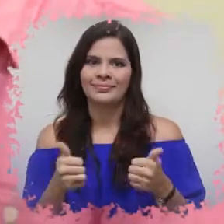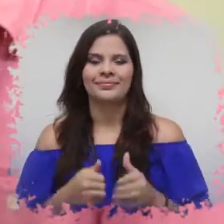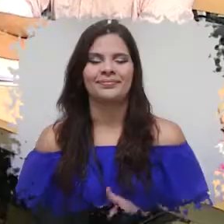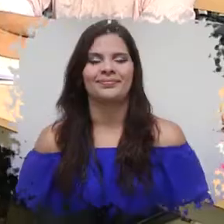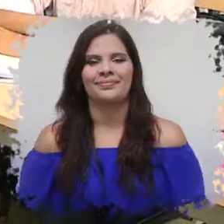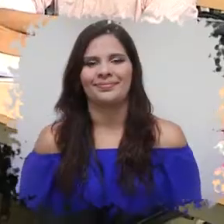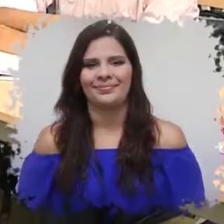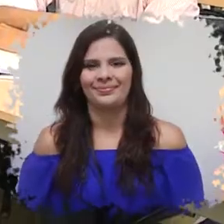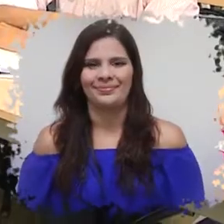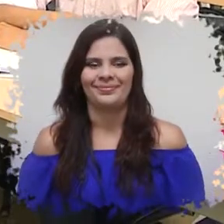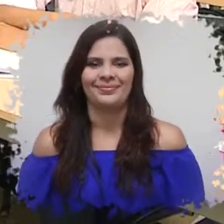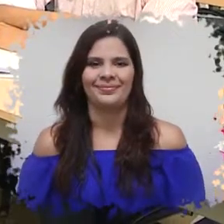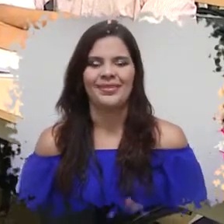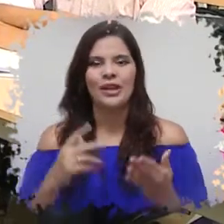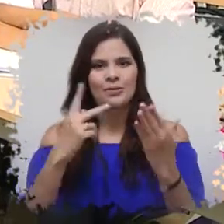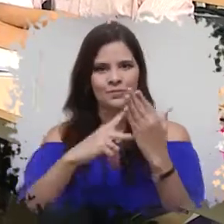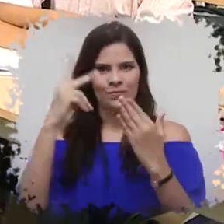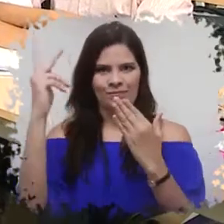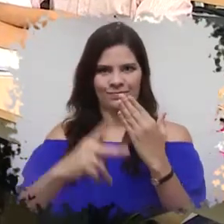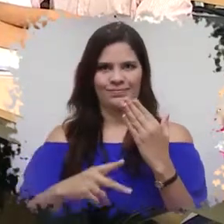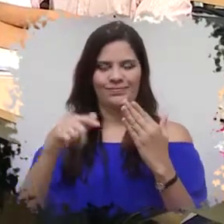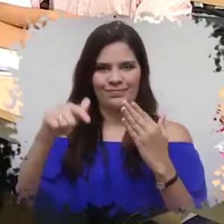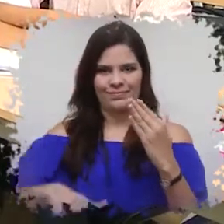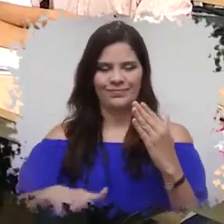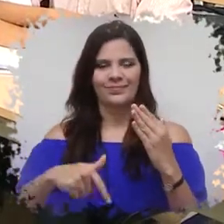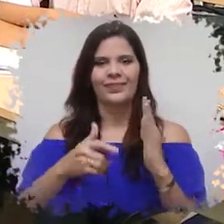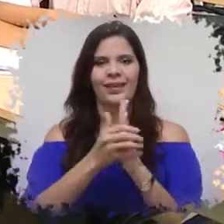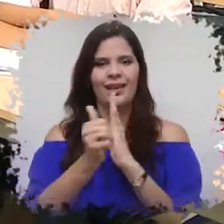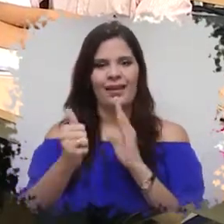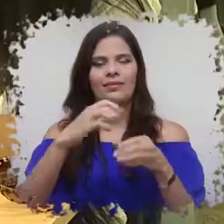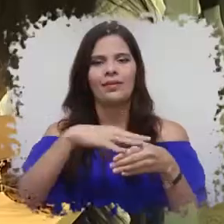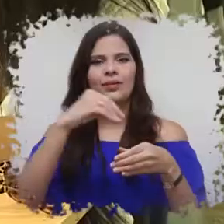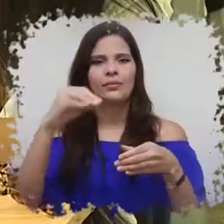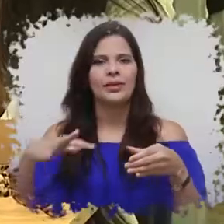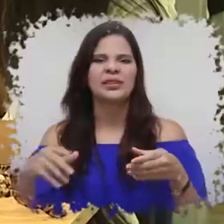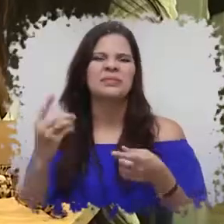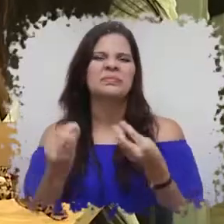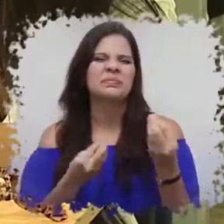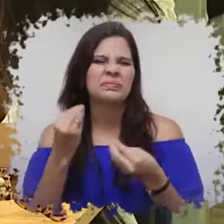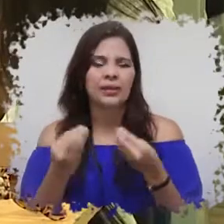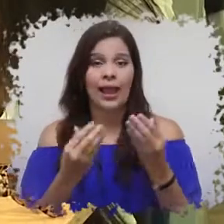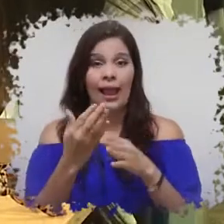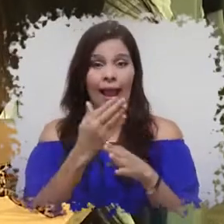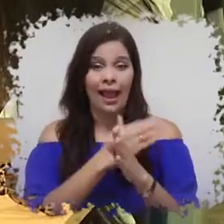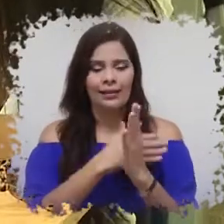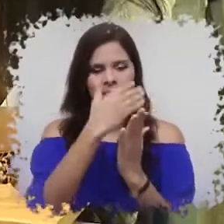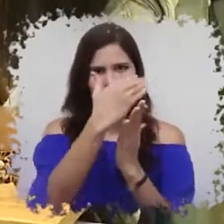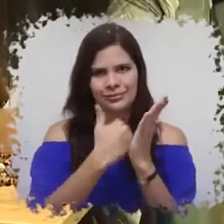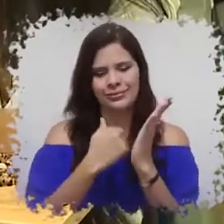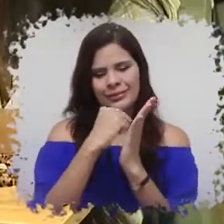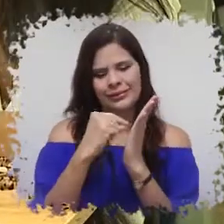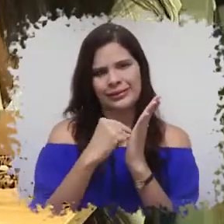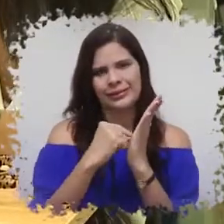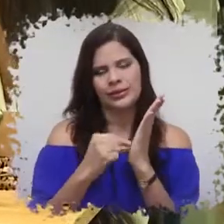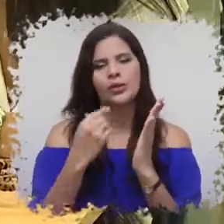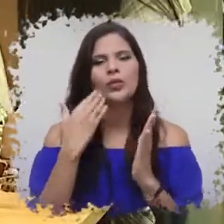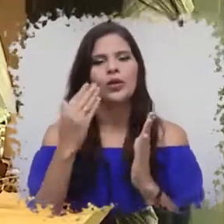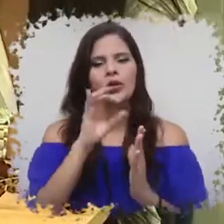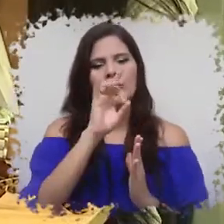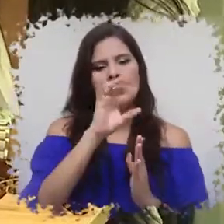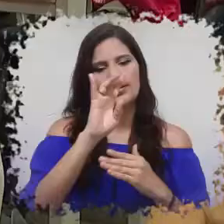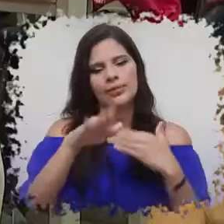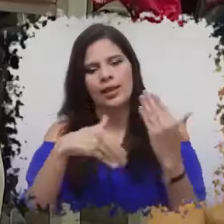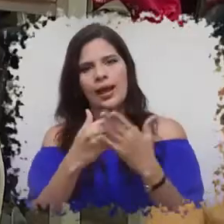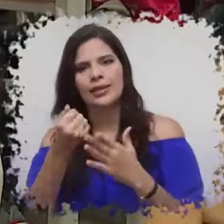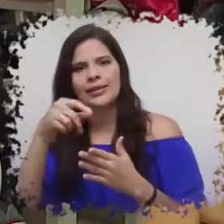de Magdalena. El proceso de inscripción al programa Talento Magdalena inició con el diligenciamiento del formulario y cargue de documentos, desde el